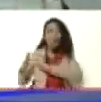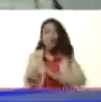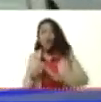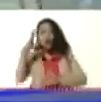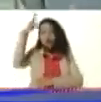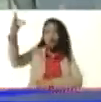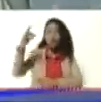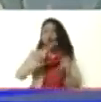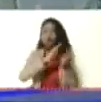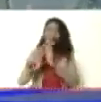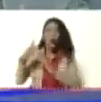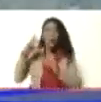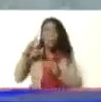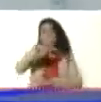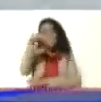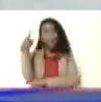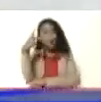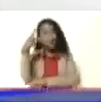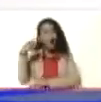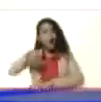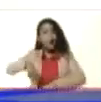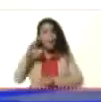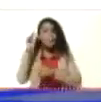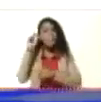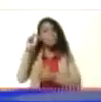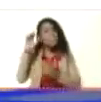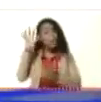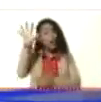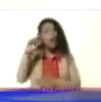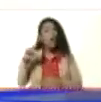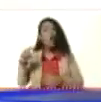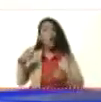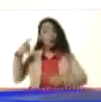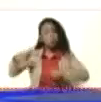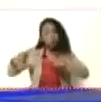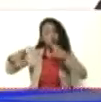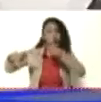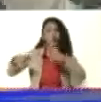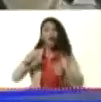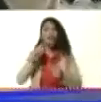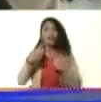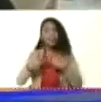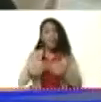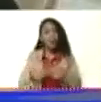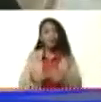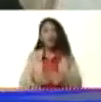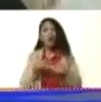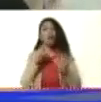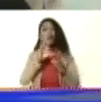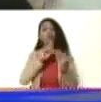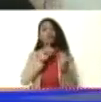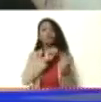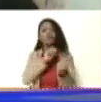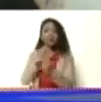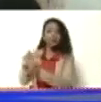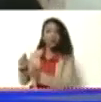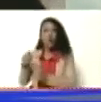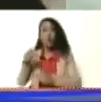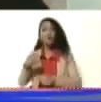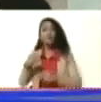y parroquias del país, con concursos, exposiciones, talleres, conversatorios, proyecciones y